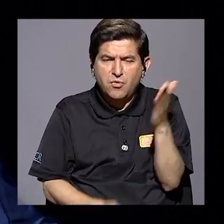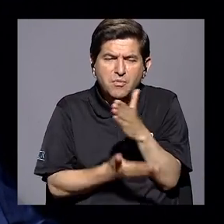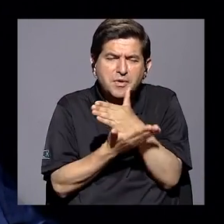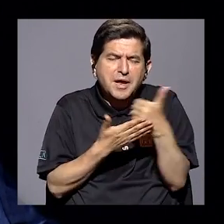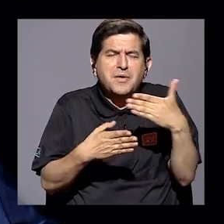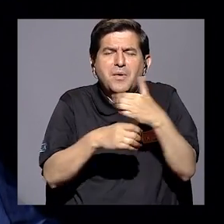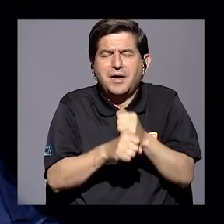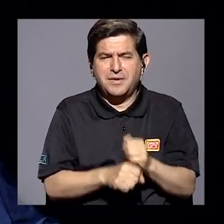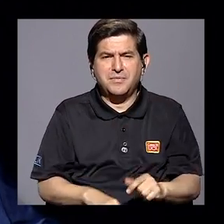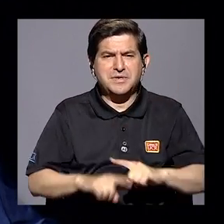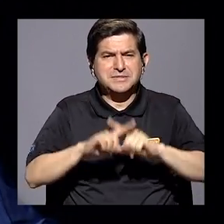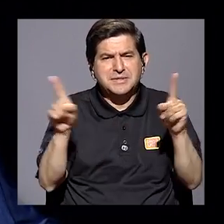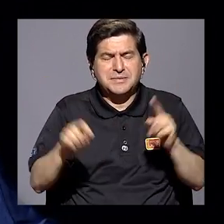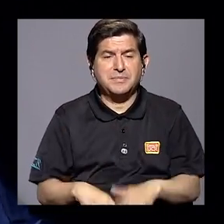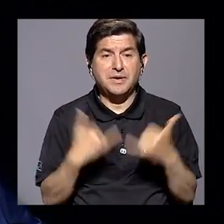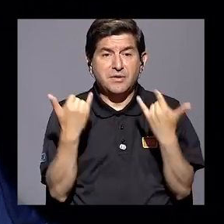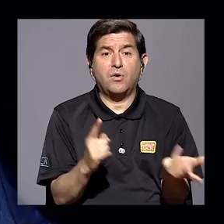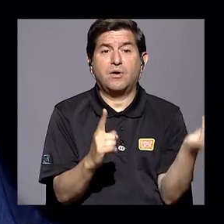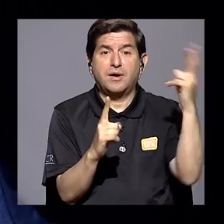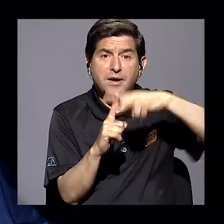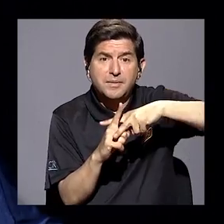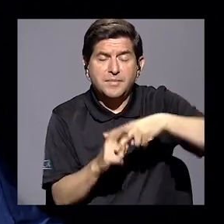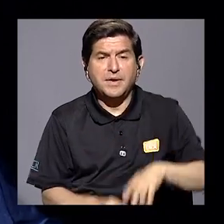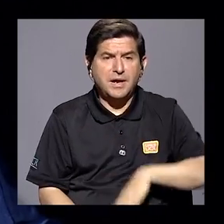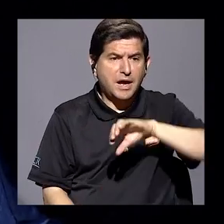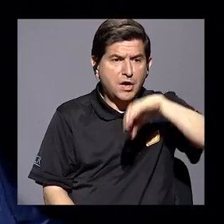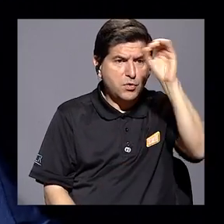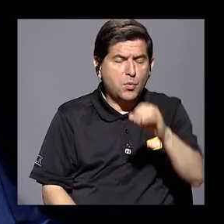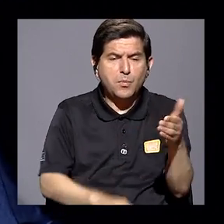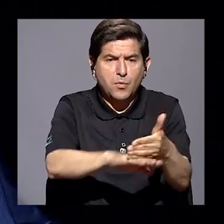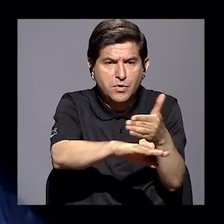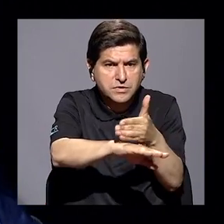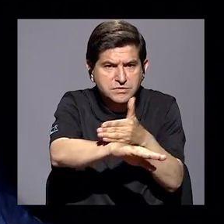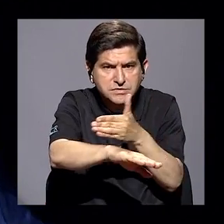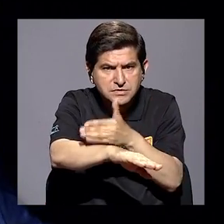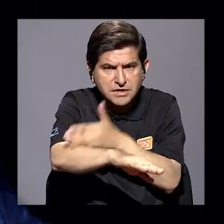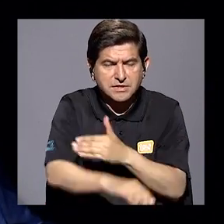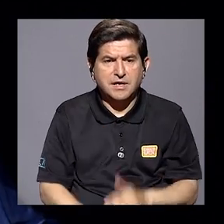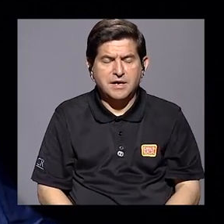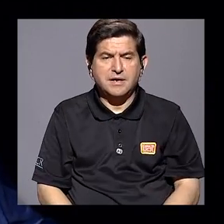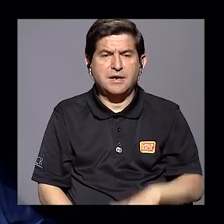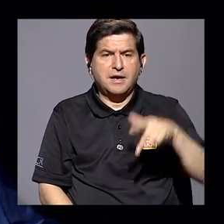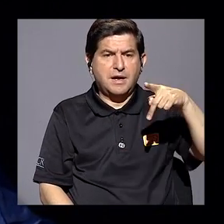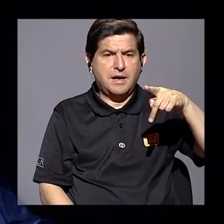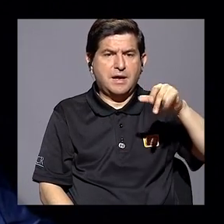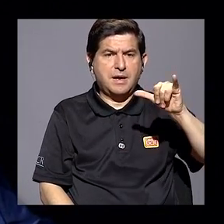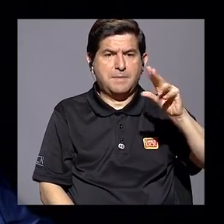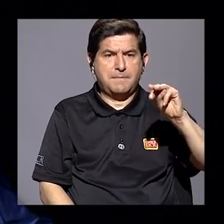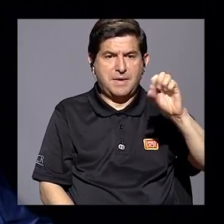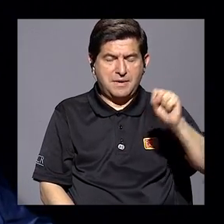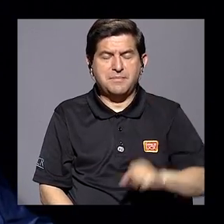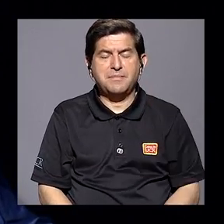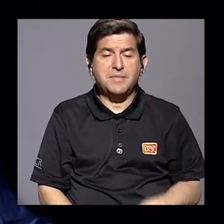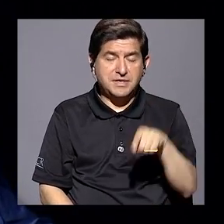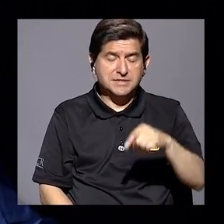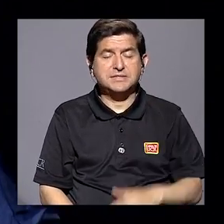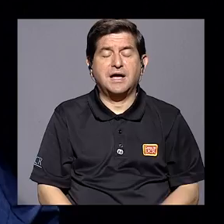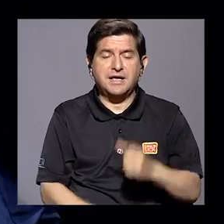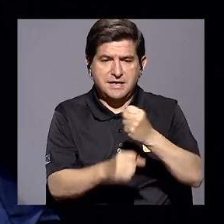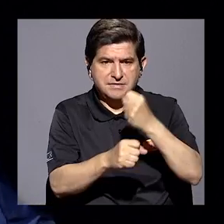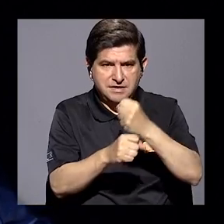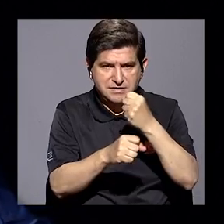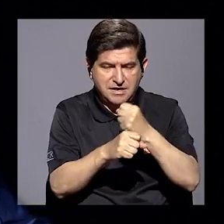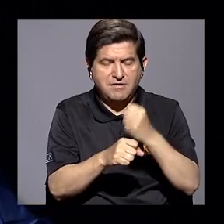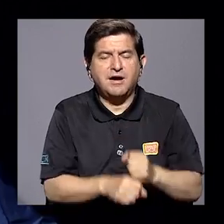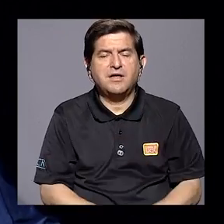tímidas pero por ejemplo ahora se ha aplicar un porcentaje progresivo para pymes de la cuota obrero-patronal en la caja